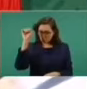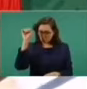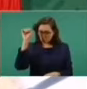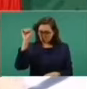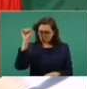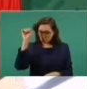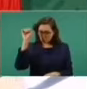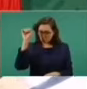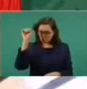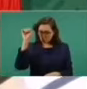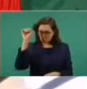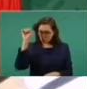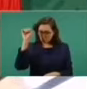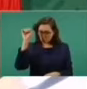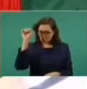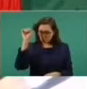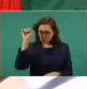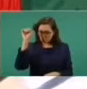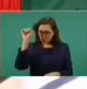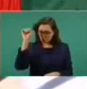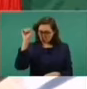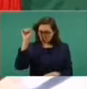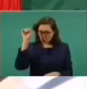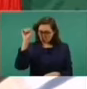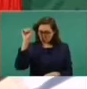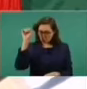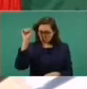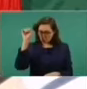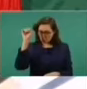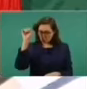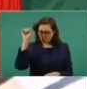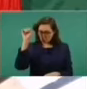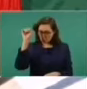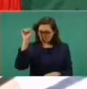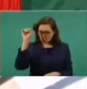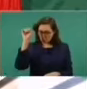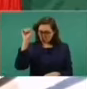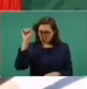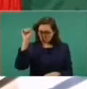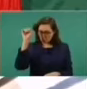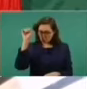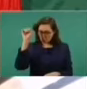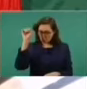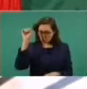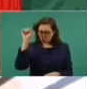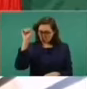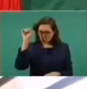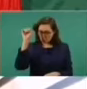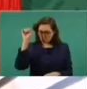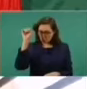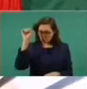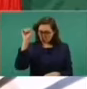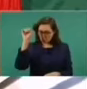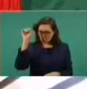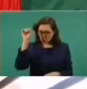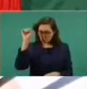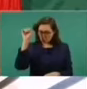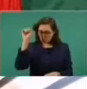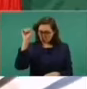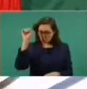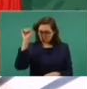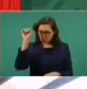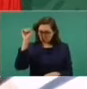de los sindicatos, porque no nada más ASA está metido. Hablemos claro de Claudia Quijas. Claudia Quijas